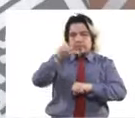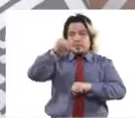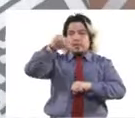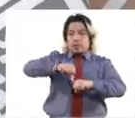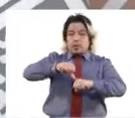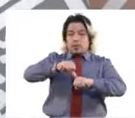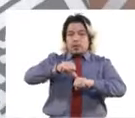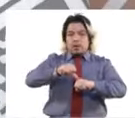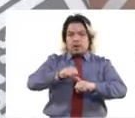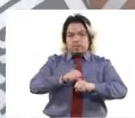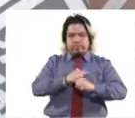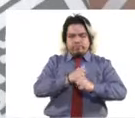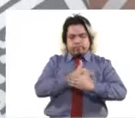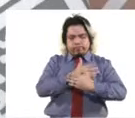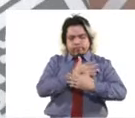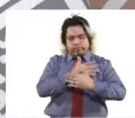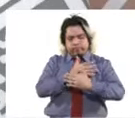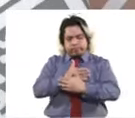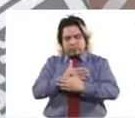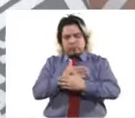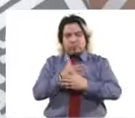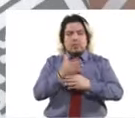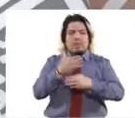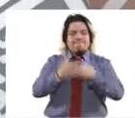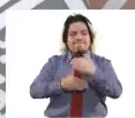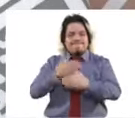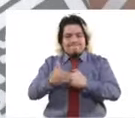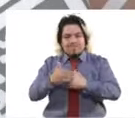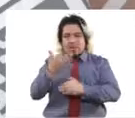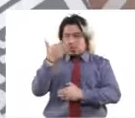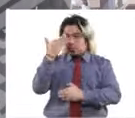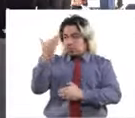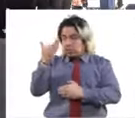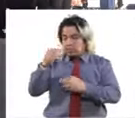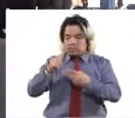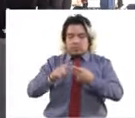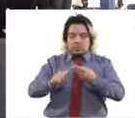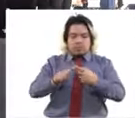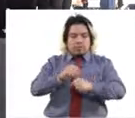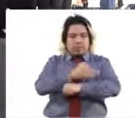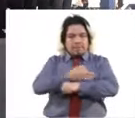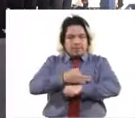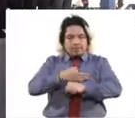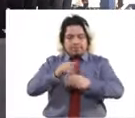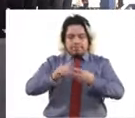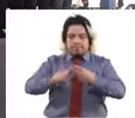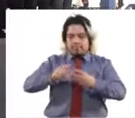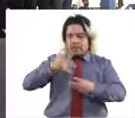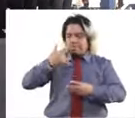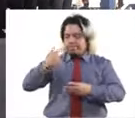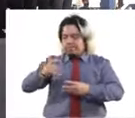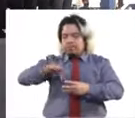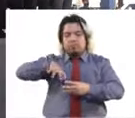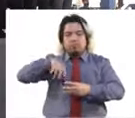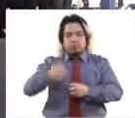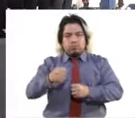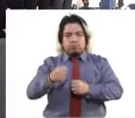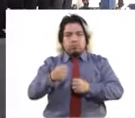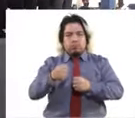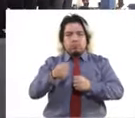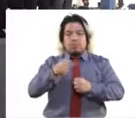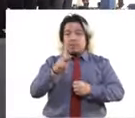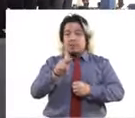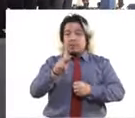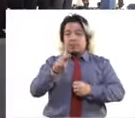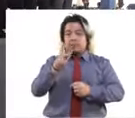este proceso que nos costó tiempo, familia, amor y sacrificio. Lo logramos.